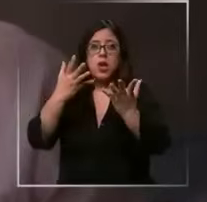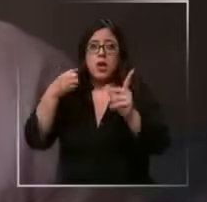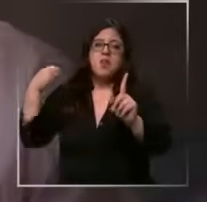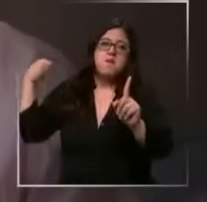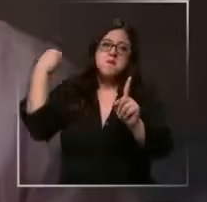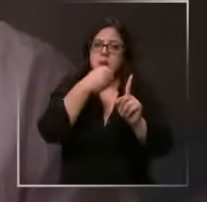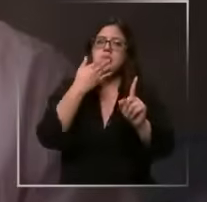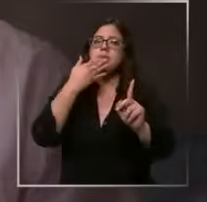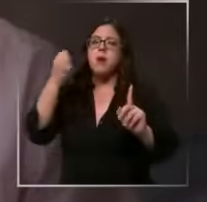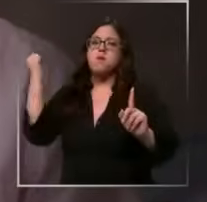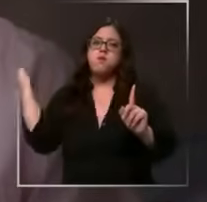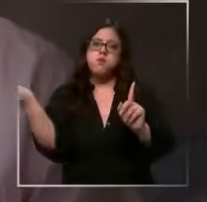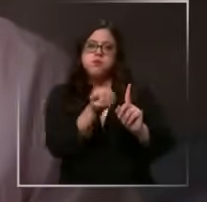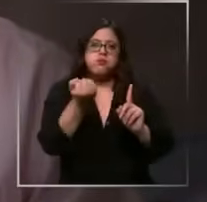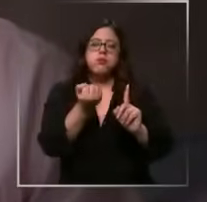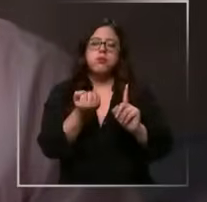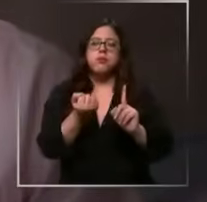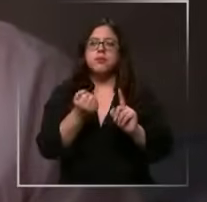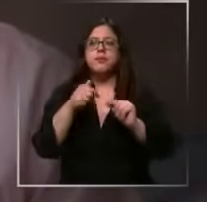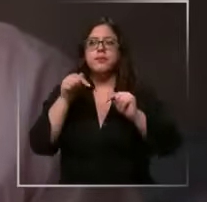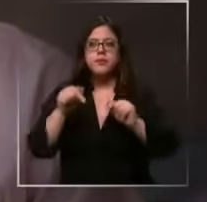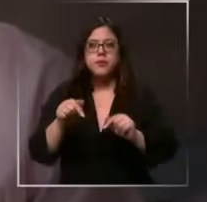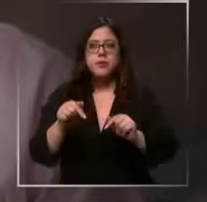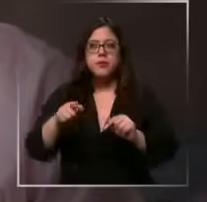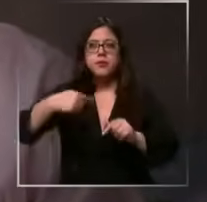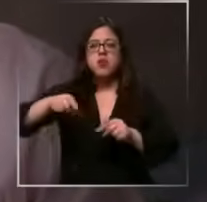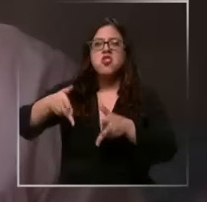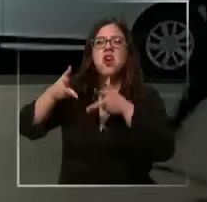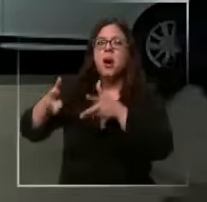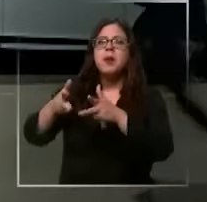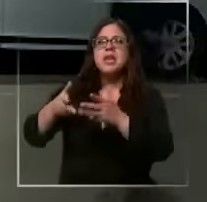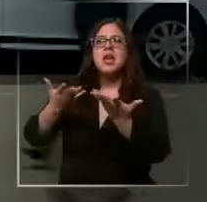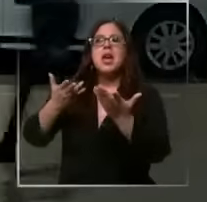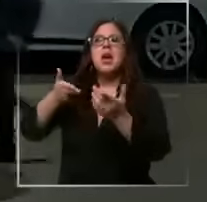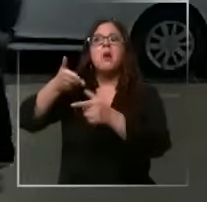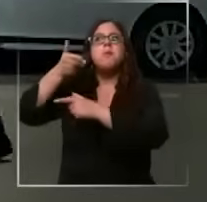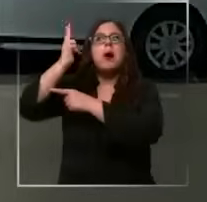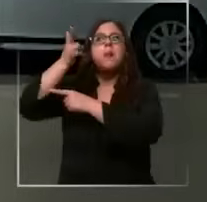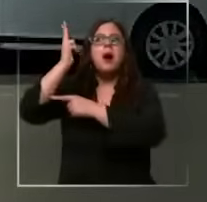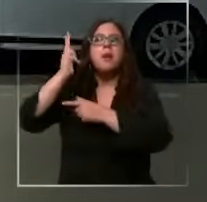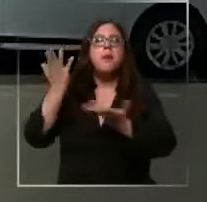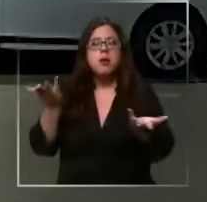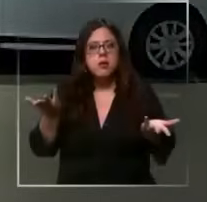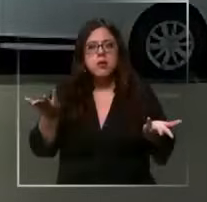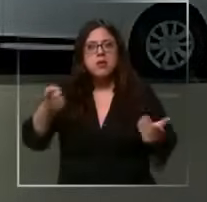después irse impunemente y darse el gusto de amenazar y disparar al aire.